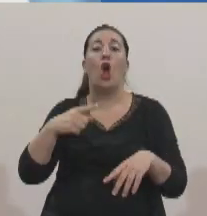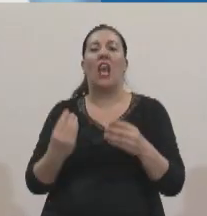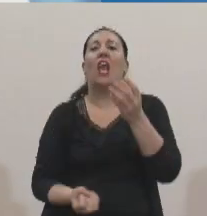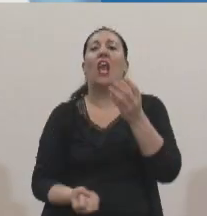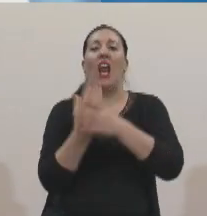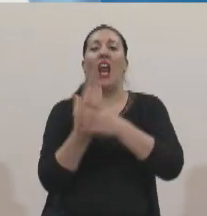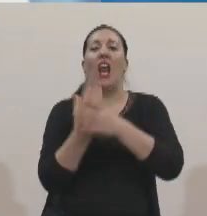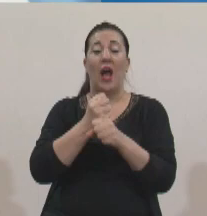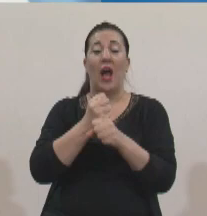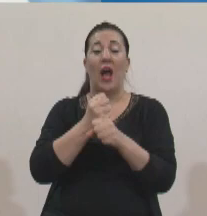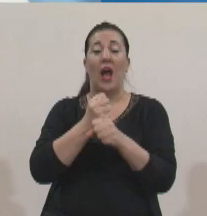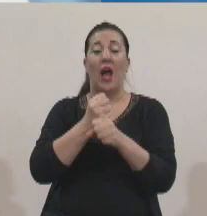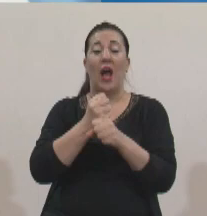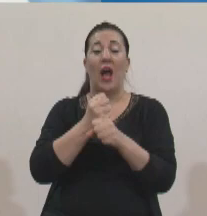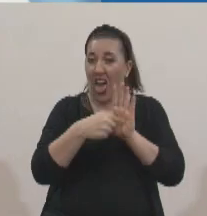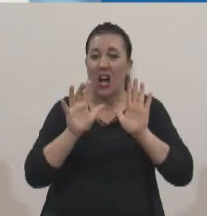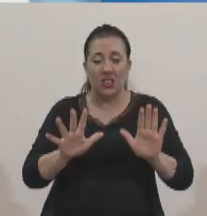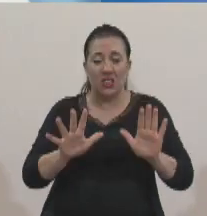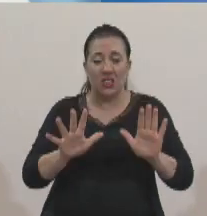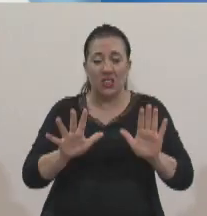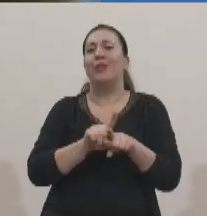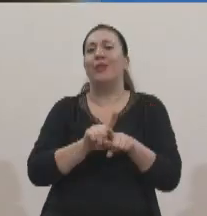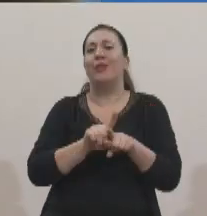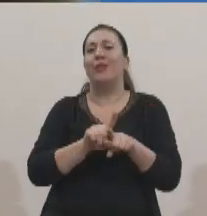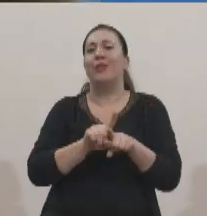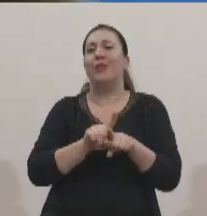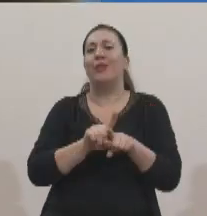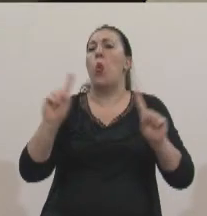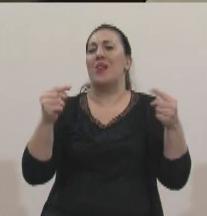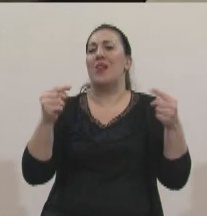esta ley estamos muy lejos de hacer eso. Muchas gracias. Gracias, senadora.